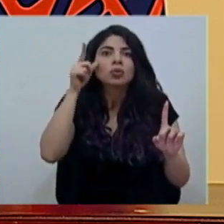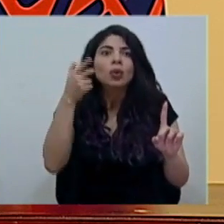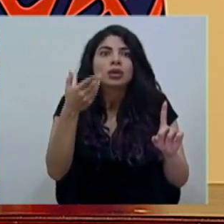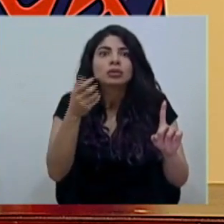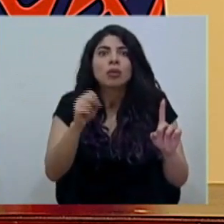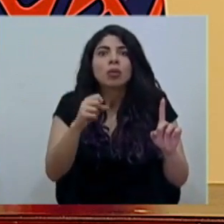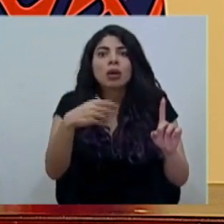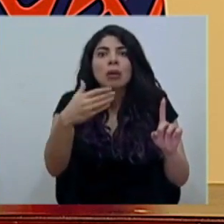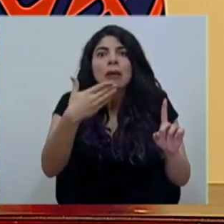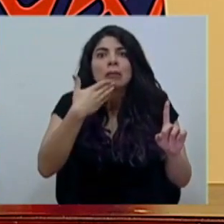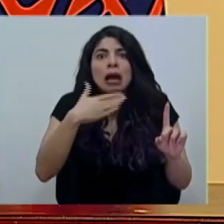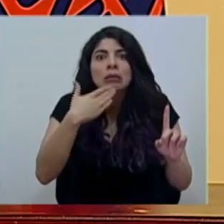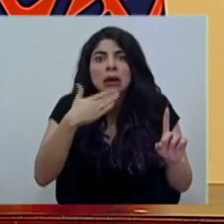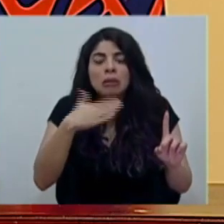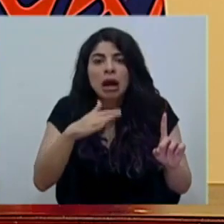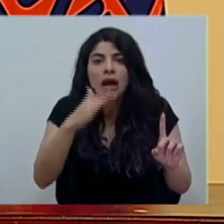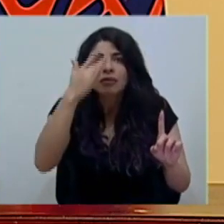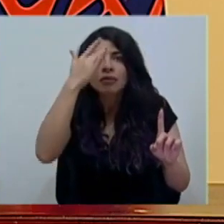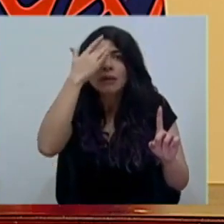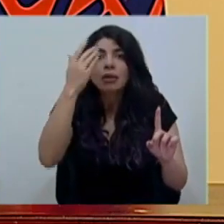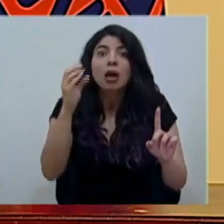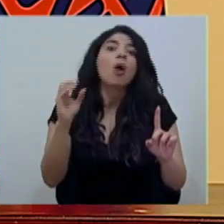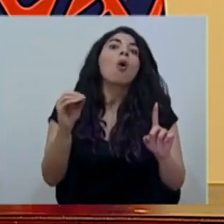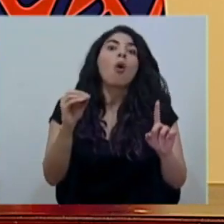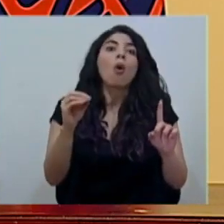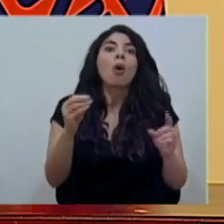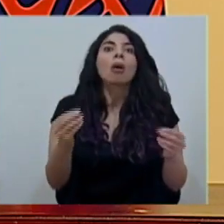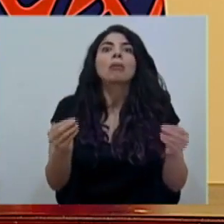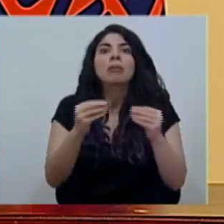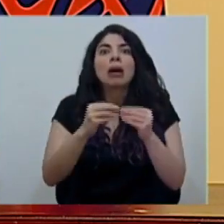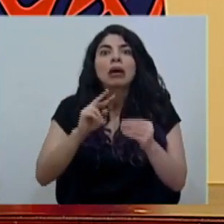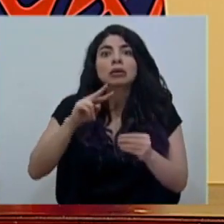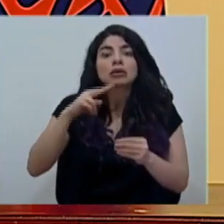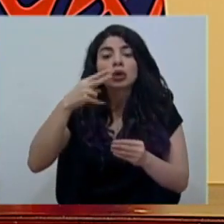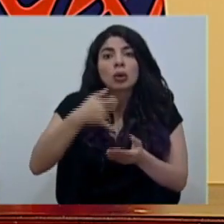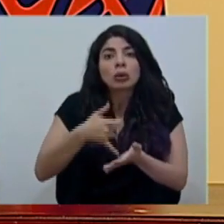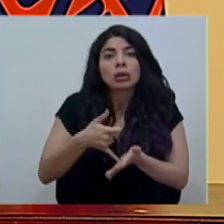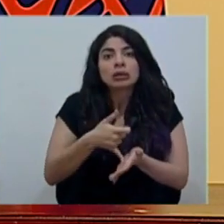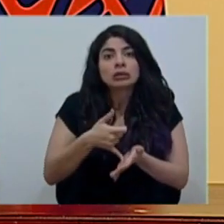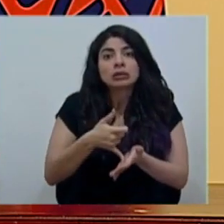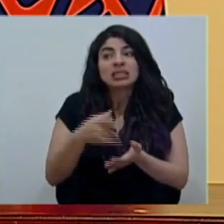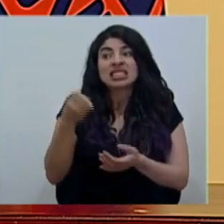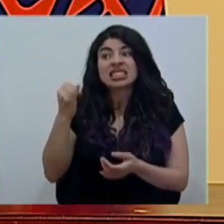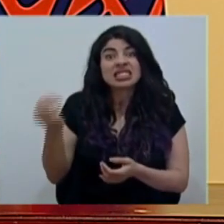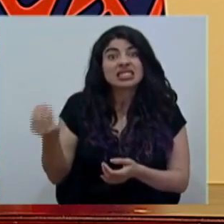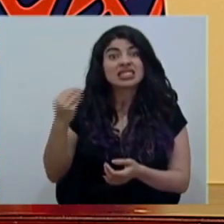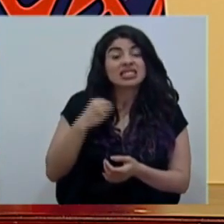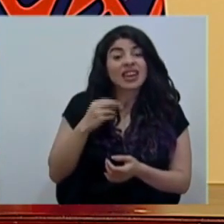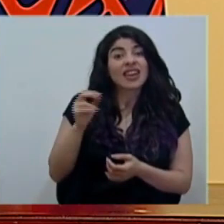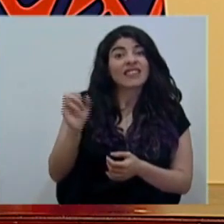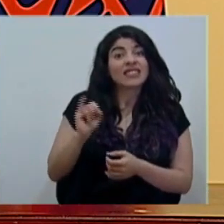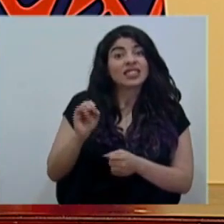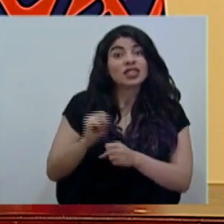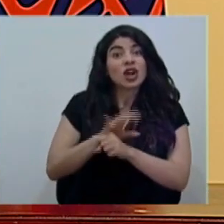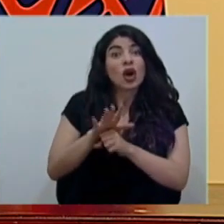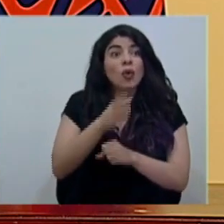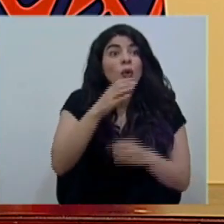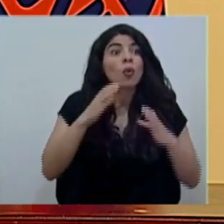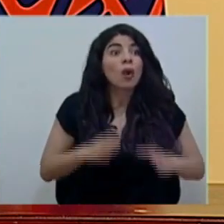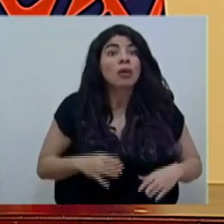complicarse de esa enfermedad crónica e incluso de hacerse más vulnerable ante una posible infección del virus COVID-19.